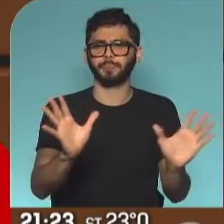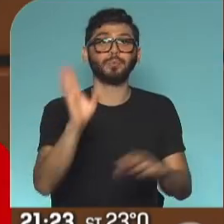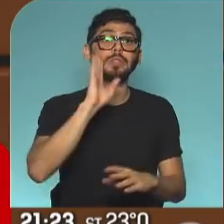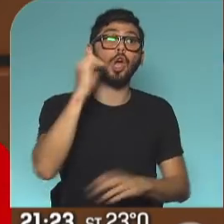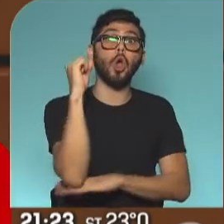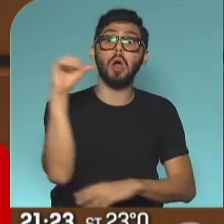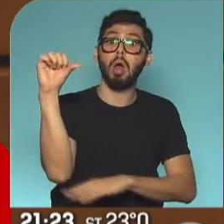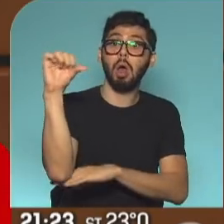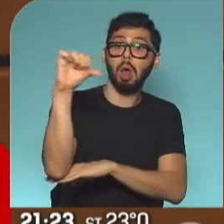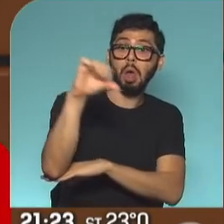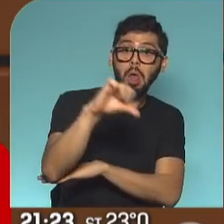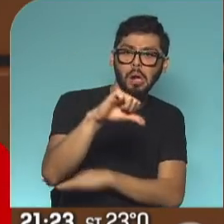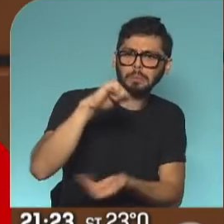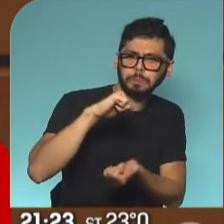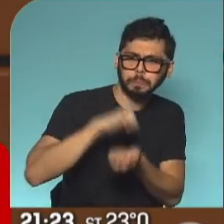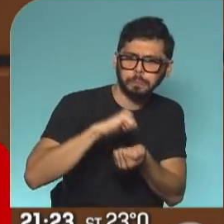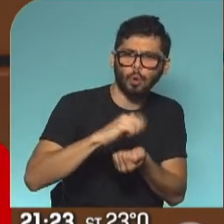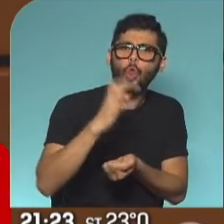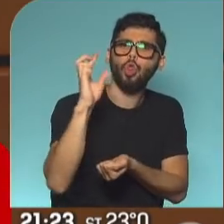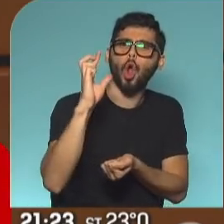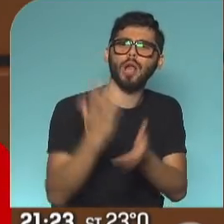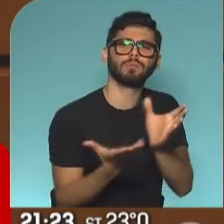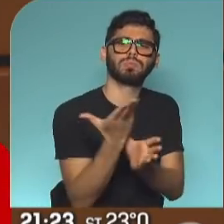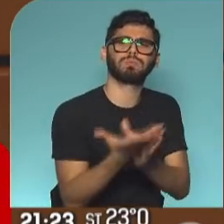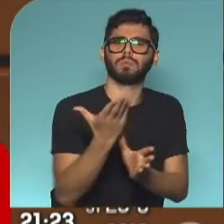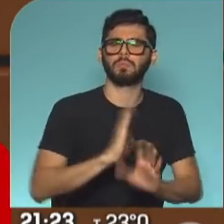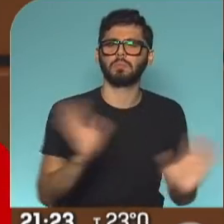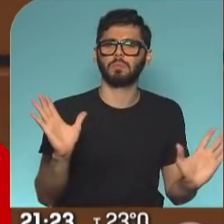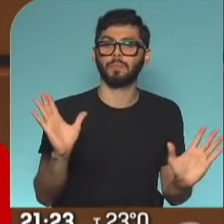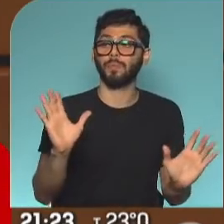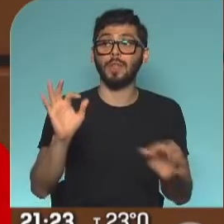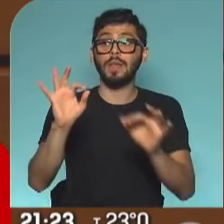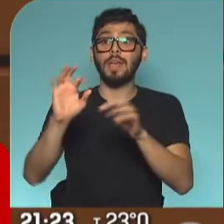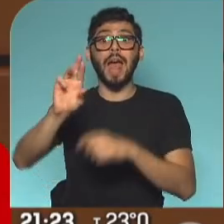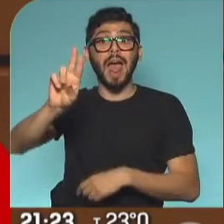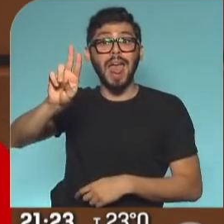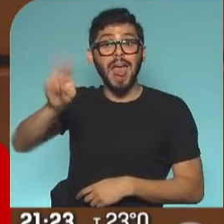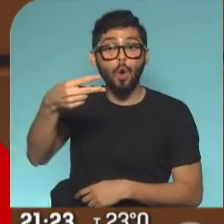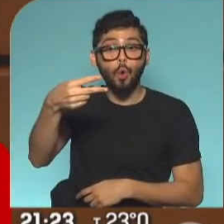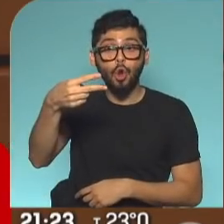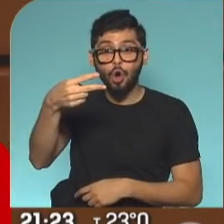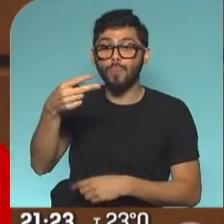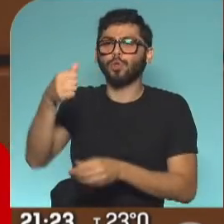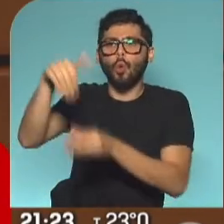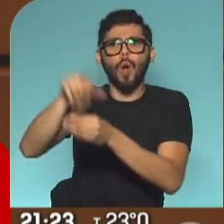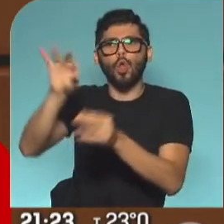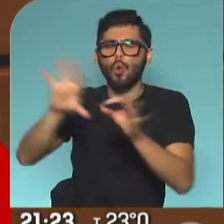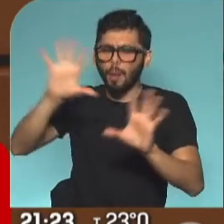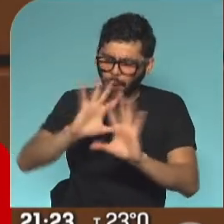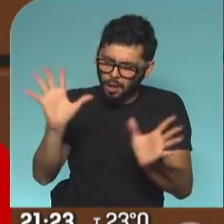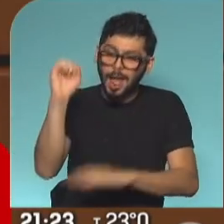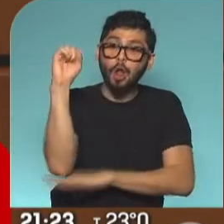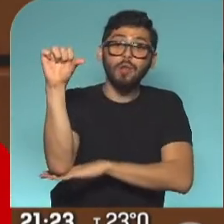norteamericana. Si hay que emitir euros, el Banco Central Europeo emite los euros que hagan falta y las